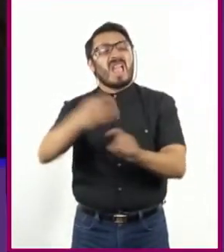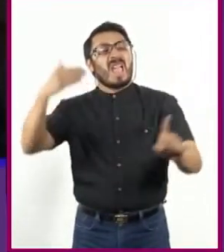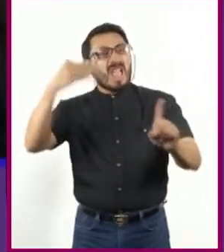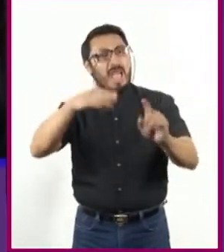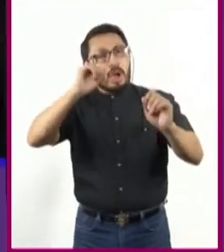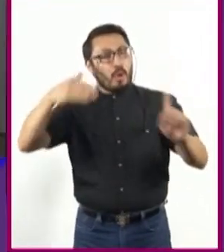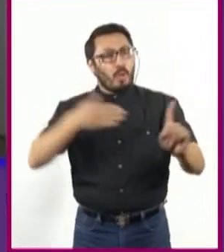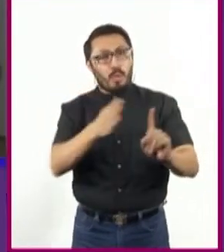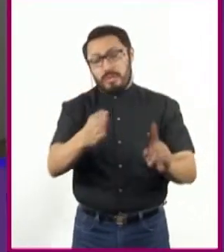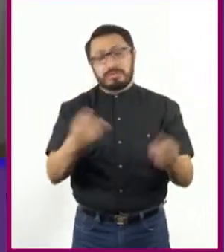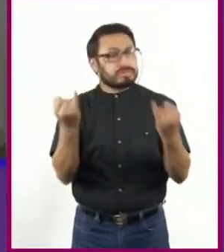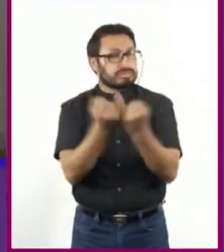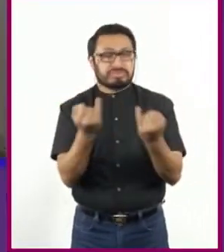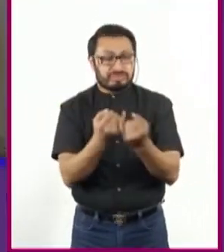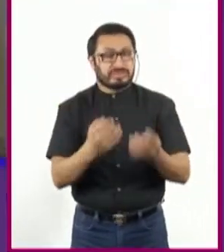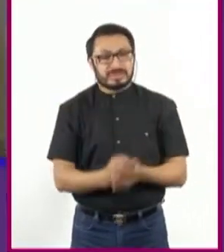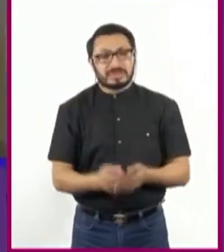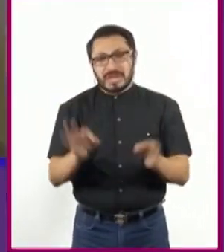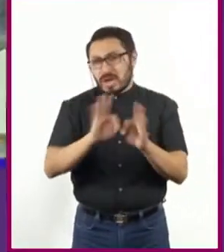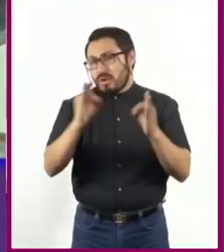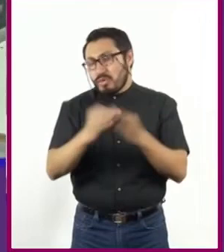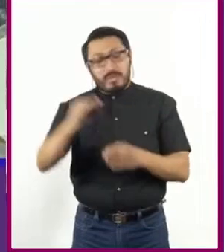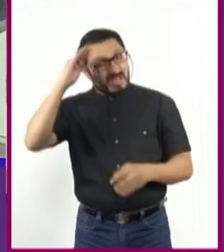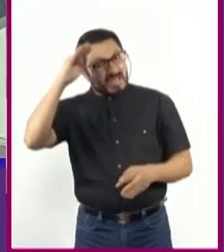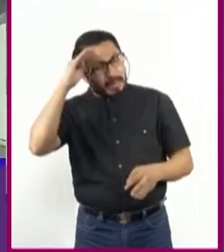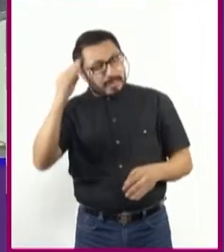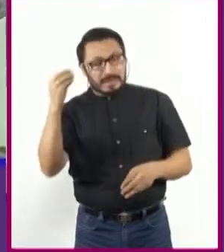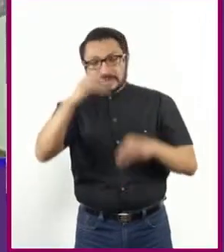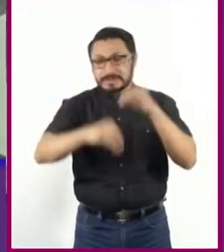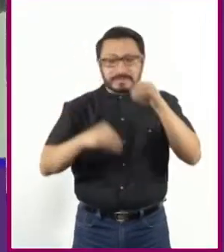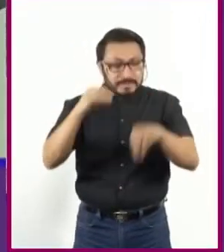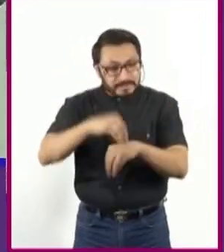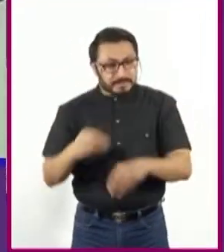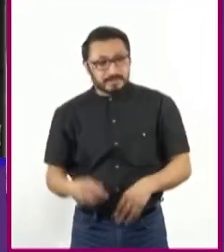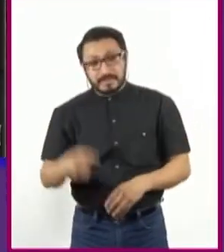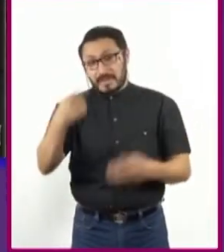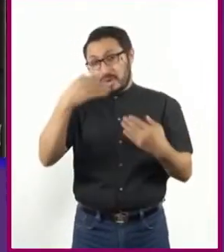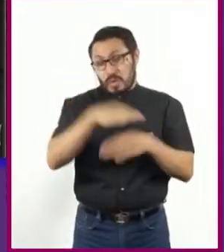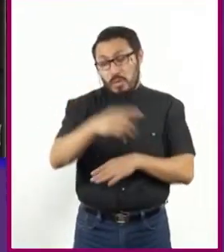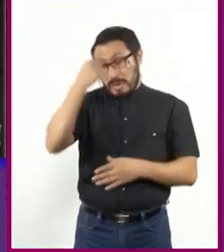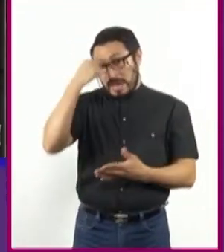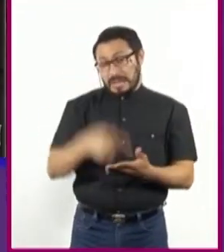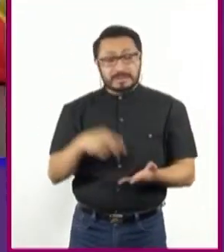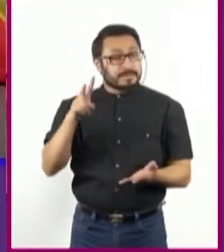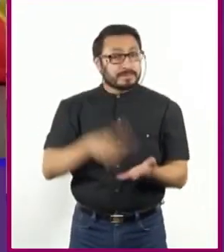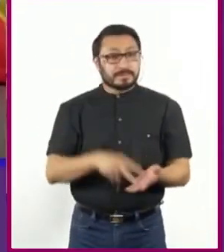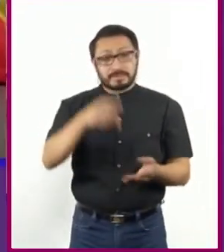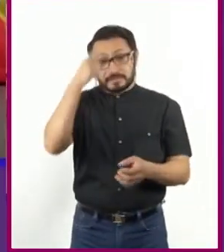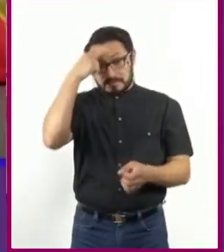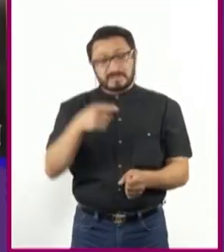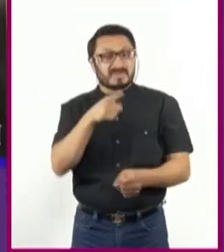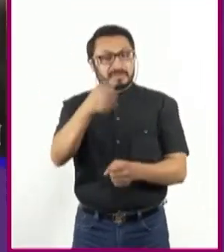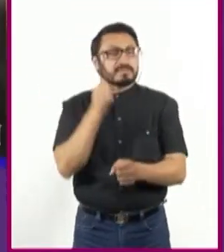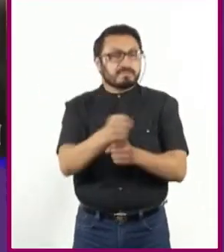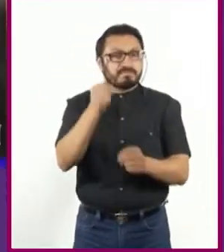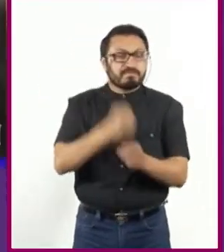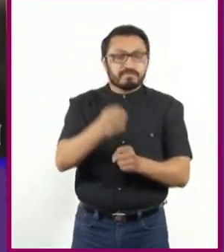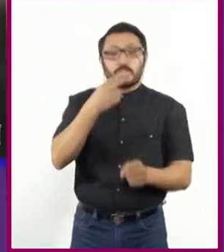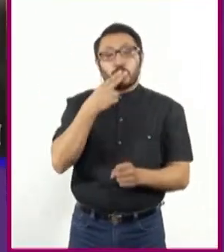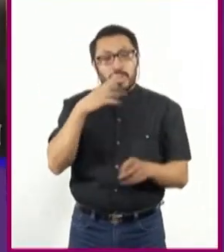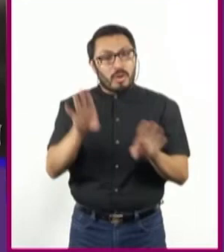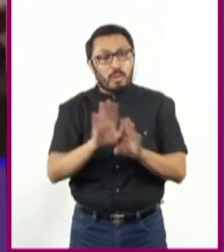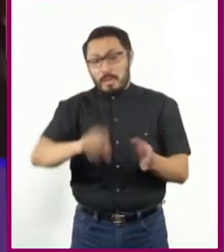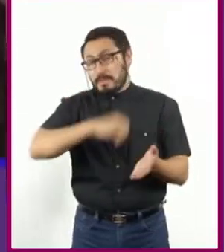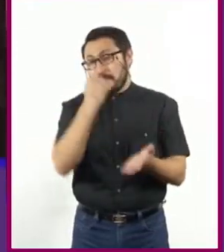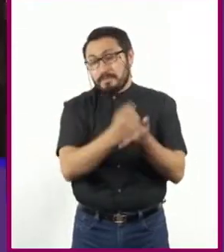indirecta. Se trata de modos de pensar y actuar con base en creencias y valores que invitan a la violencia. Se suele hacer uso de símbolos